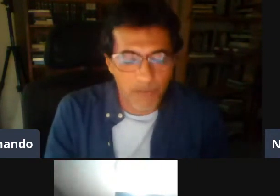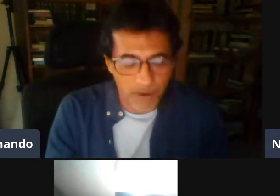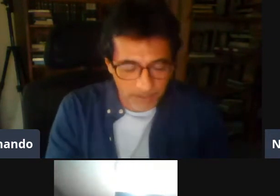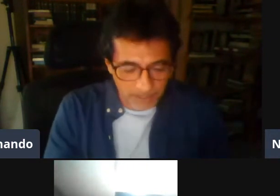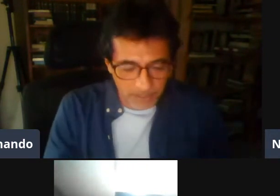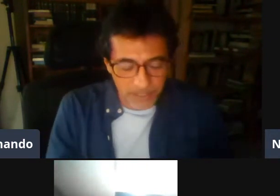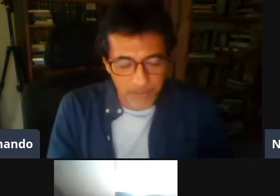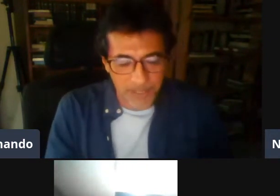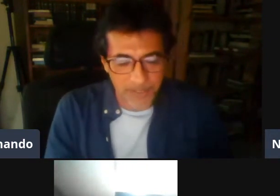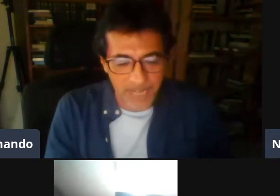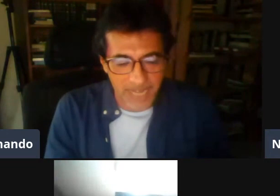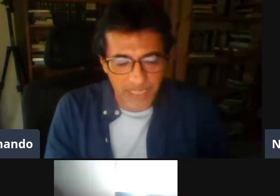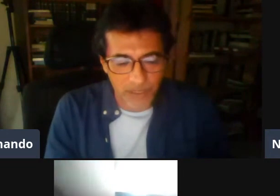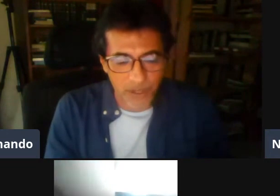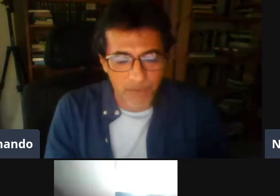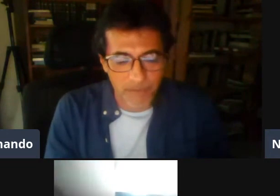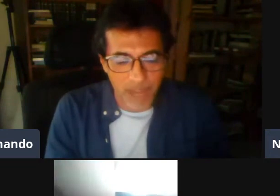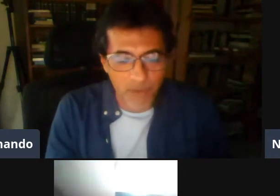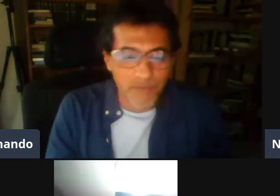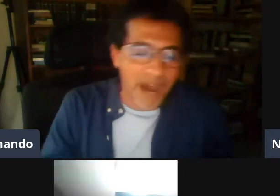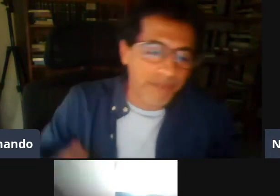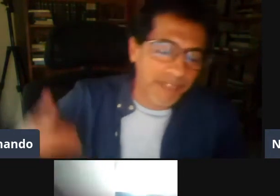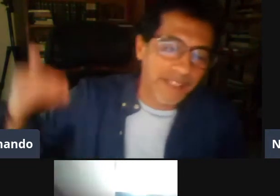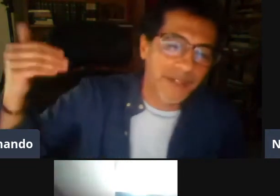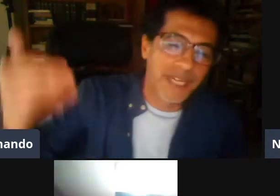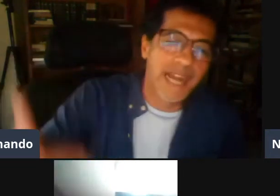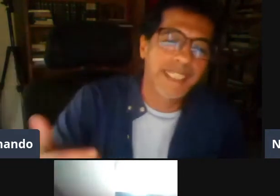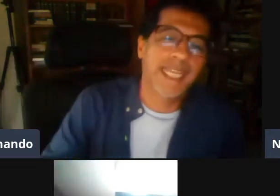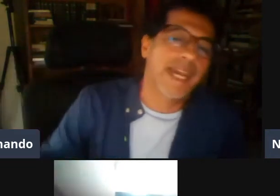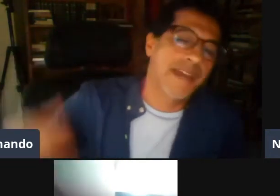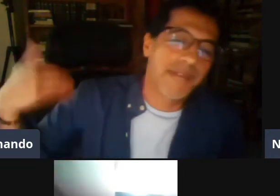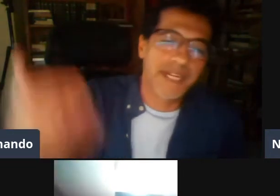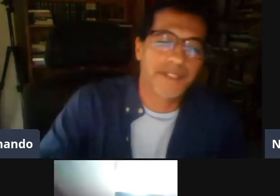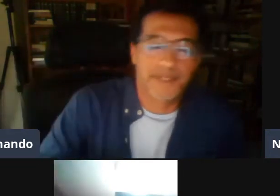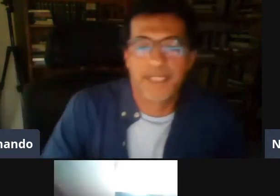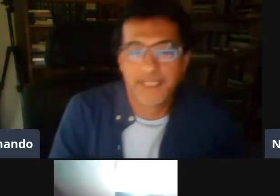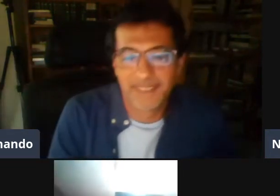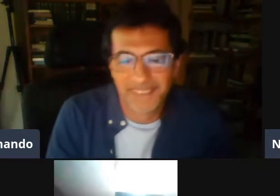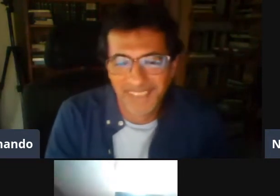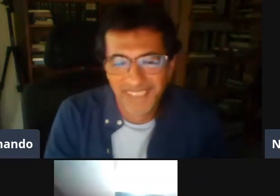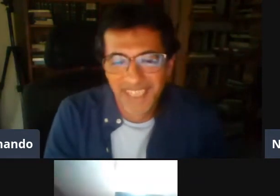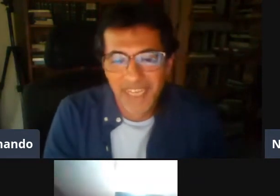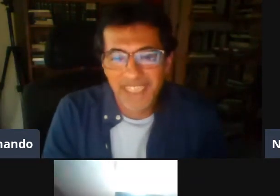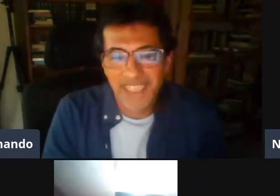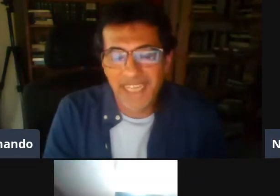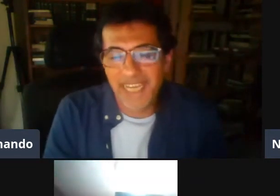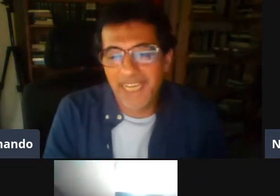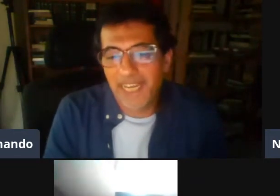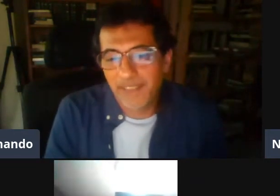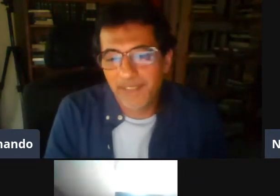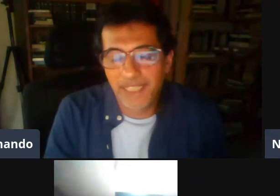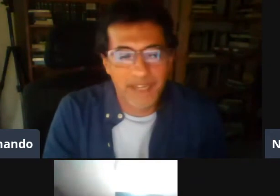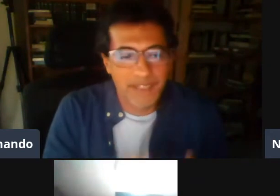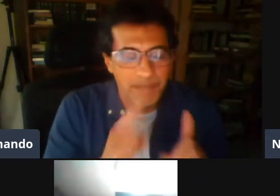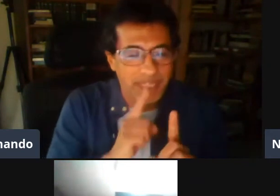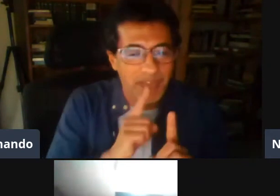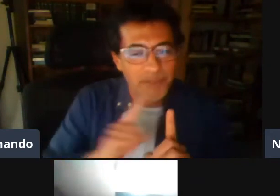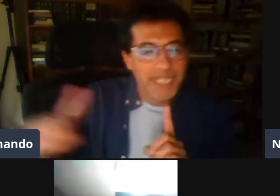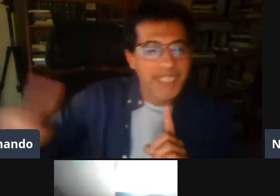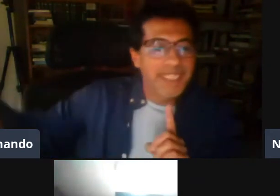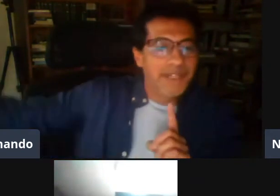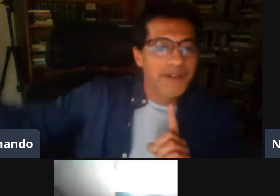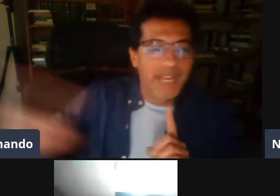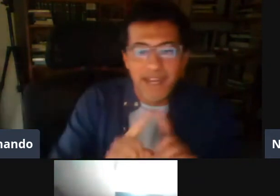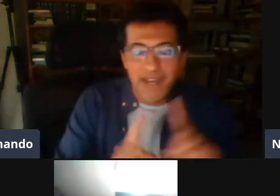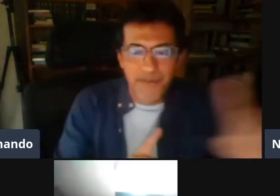y como todos esos personajes yo los volvió aún más ficcionales que jaime garzón y que era tratar de inventar